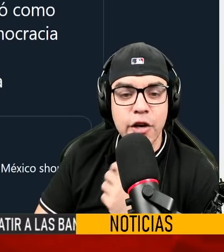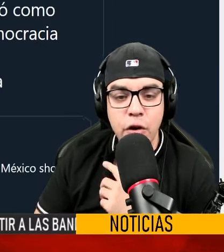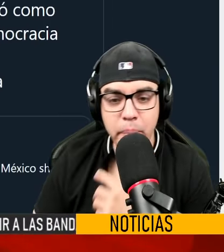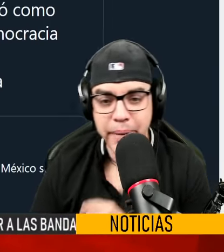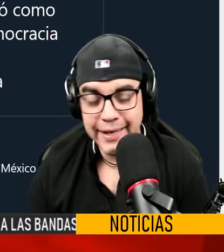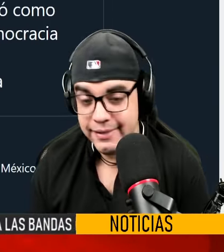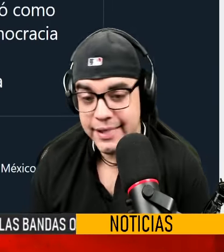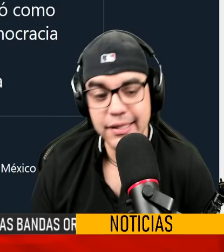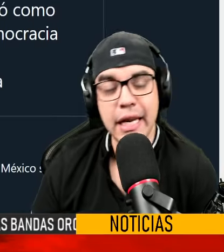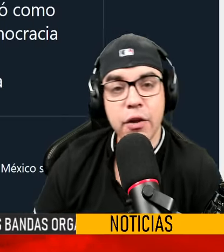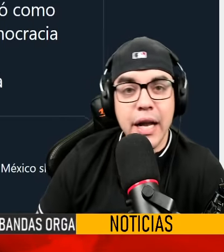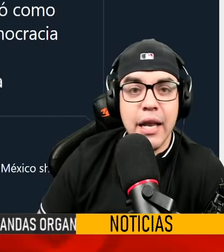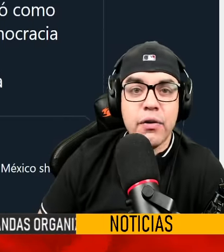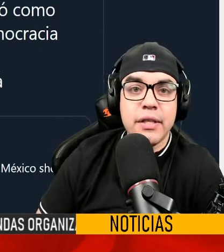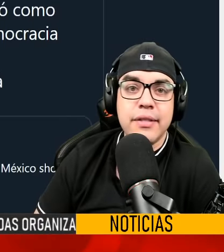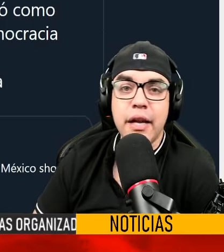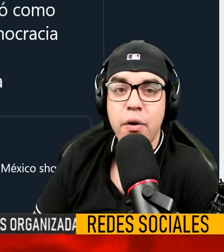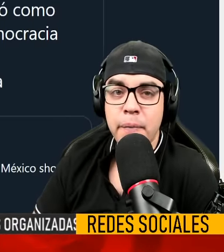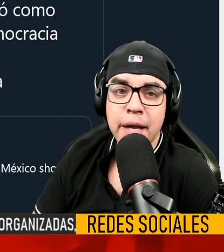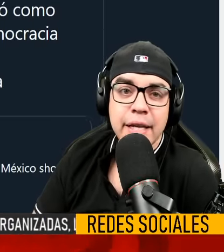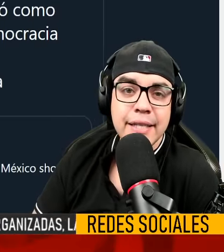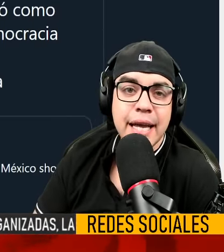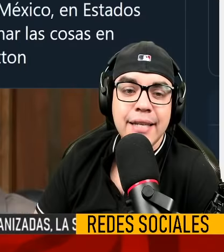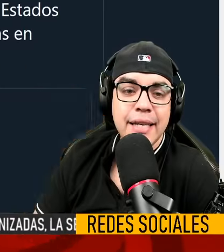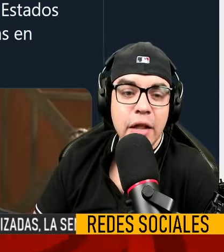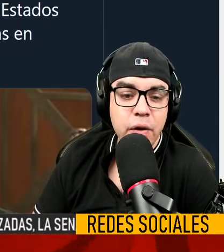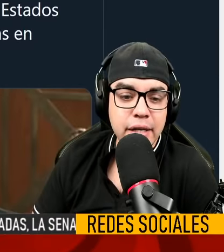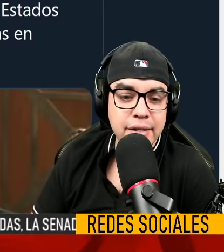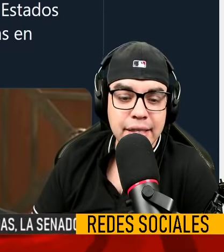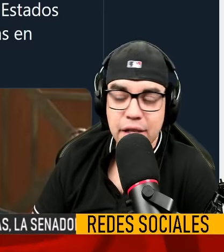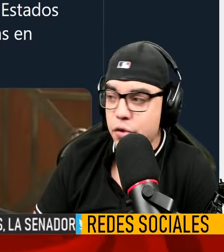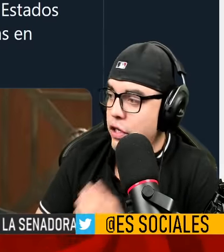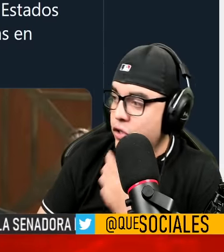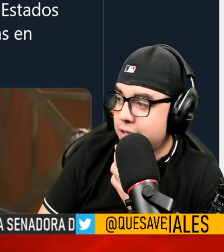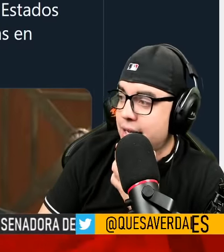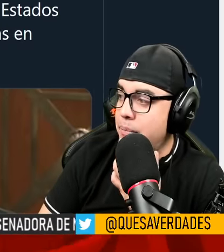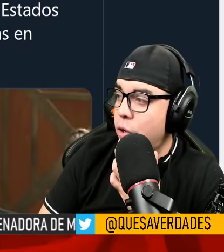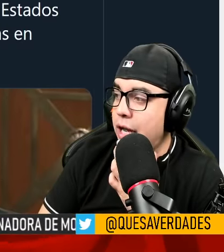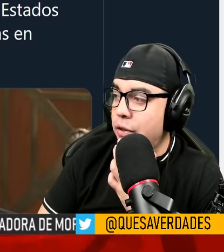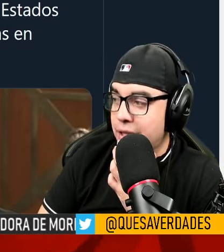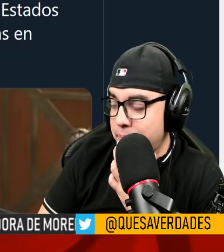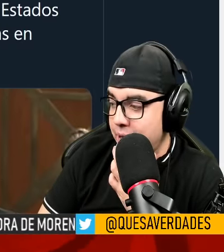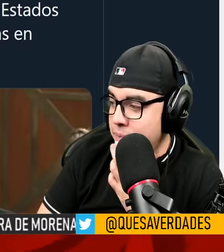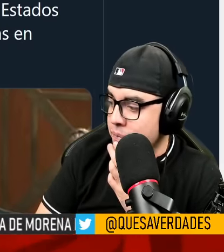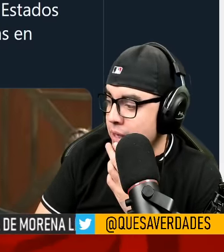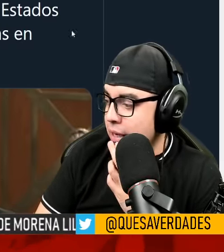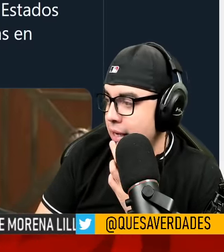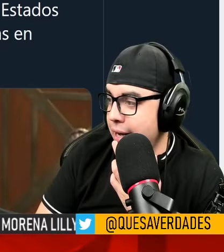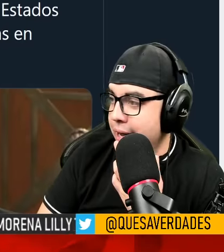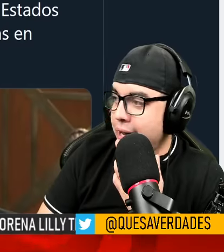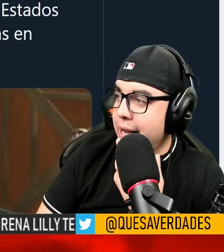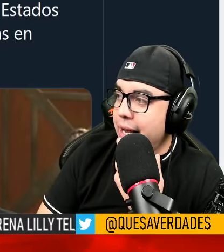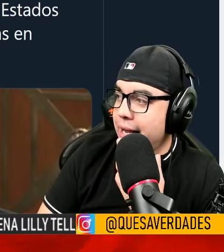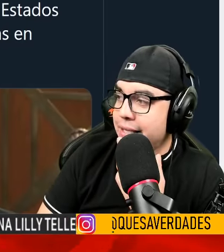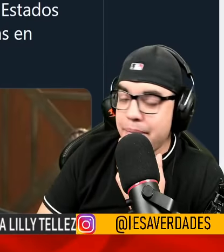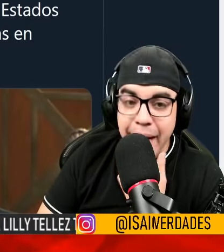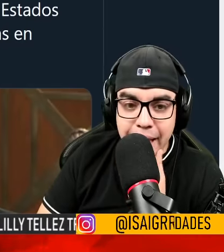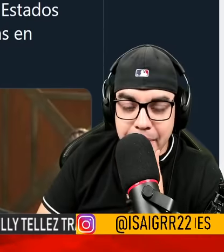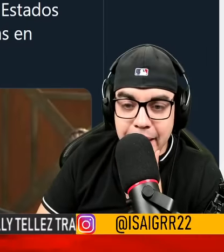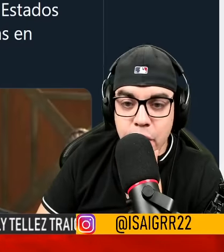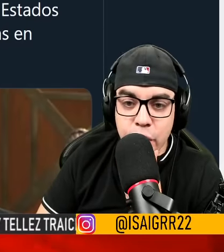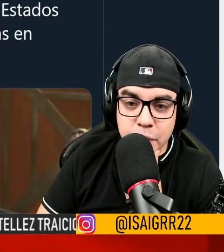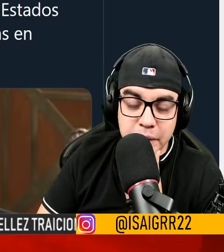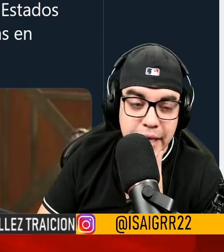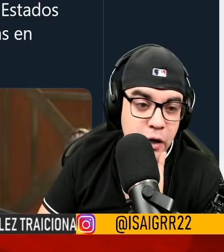le salió lo prianistas senadora le contesté no y es que hay senadores de eeuu que están implorando también que se